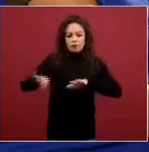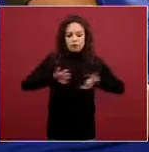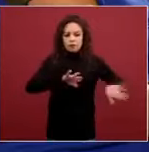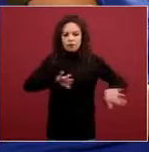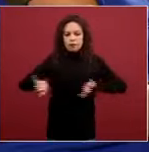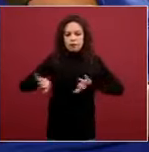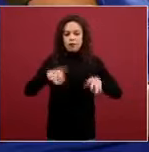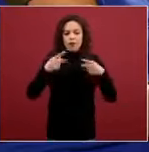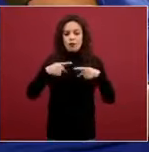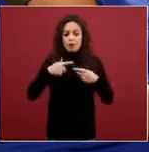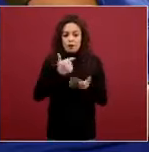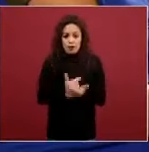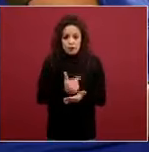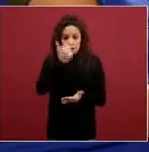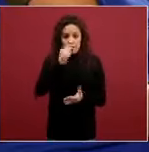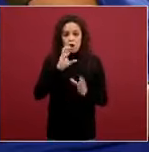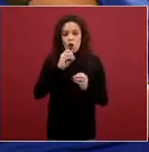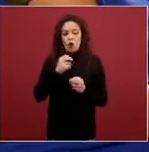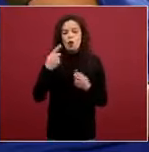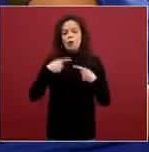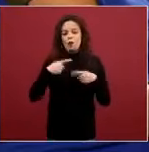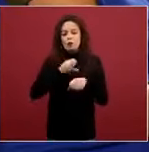críticos.